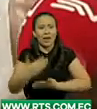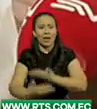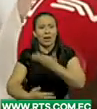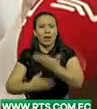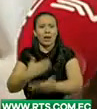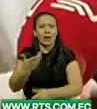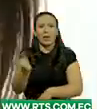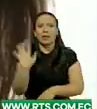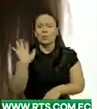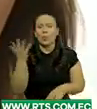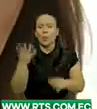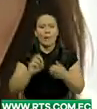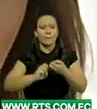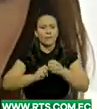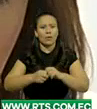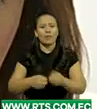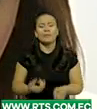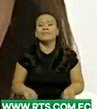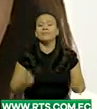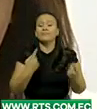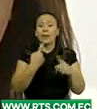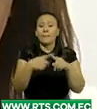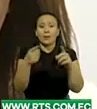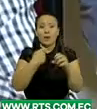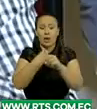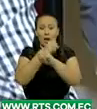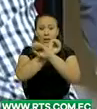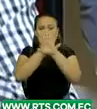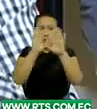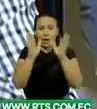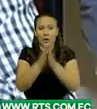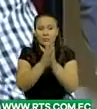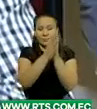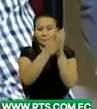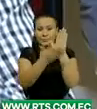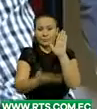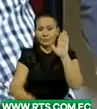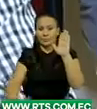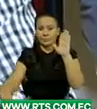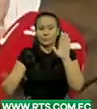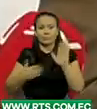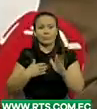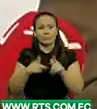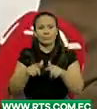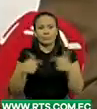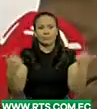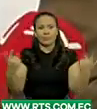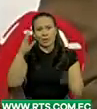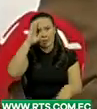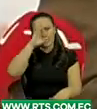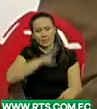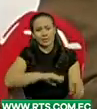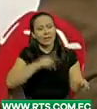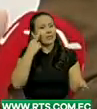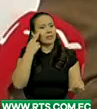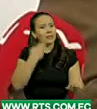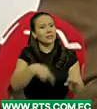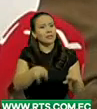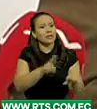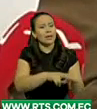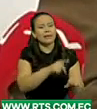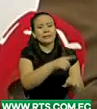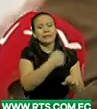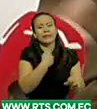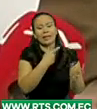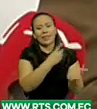hay ningún problema. Eso sí, aclaró las aristas de los protocolos de la discordia. La Policía Nacional tiene una serie